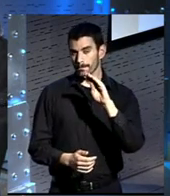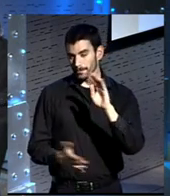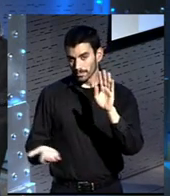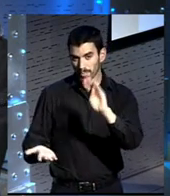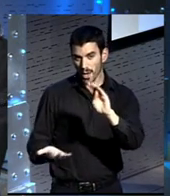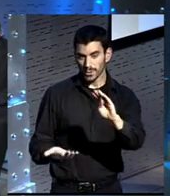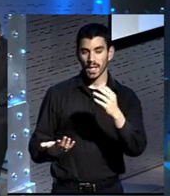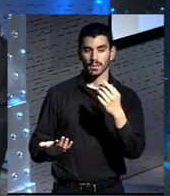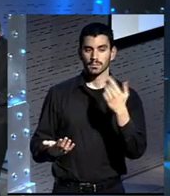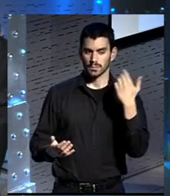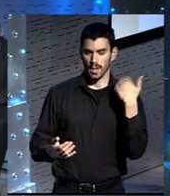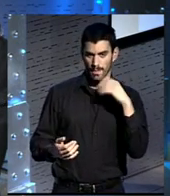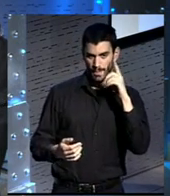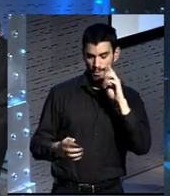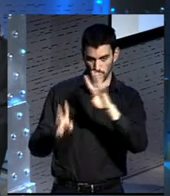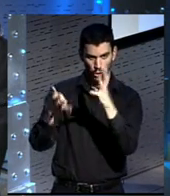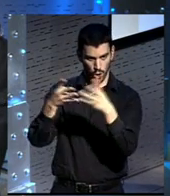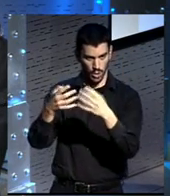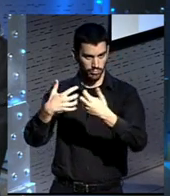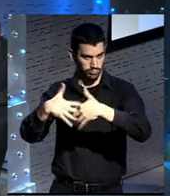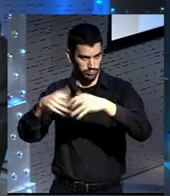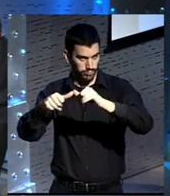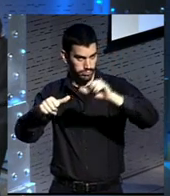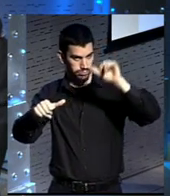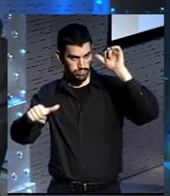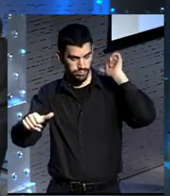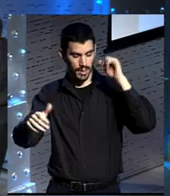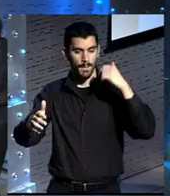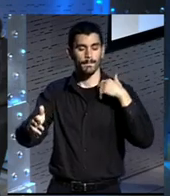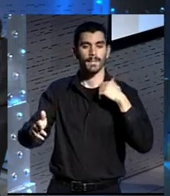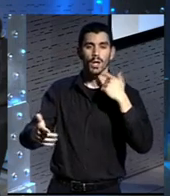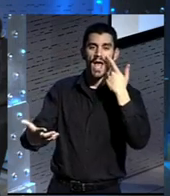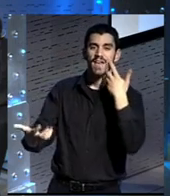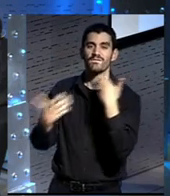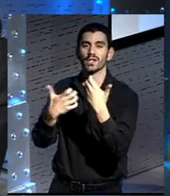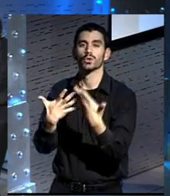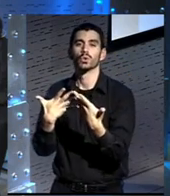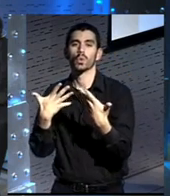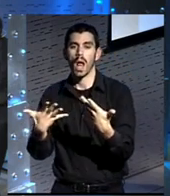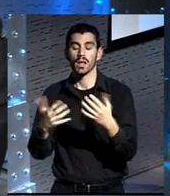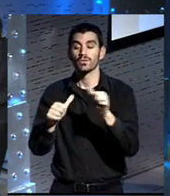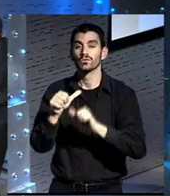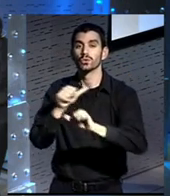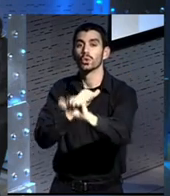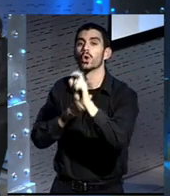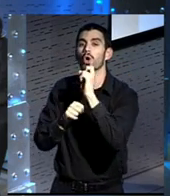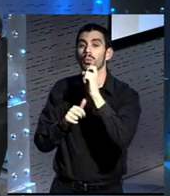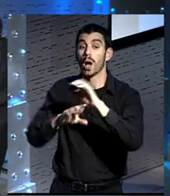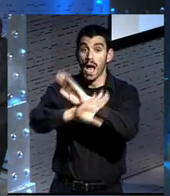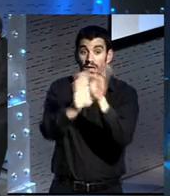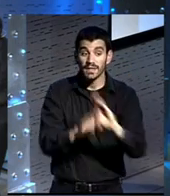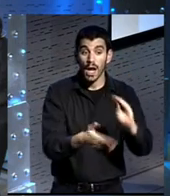servicios a través de Internet ya funcionan hace mucho tiempo? ¿Qué efecto está teniendo y qué efecto va a tener en el futuro? ¿Vamos hacia un modelo de banca sin oficinas